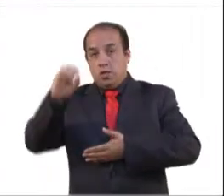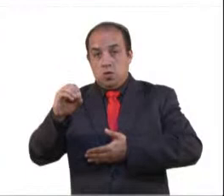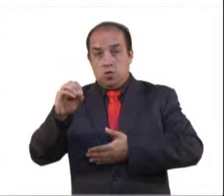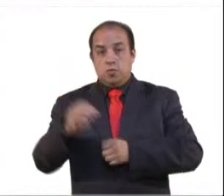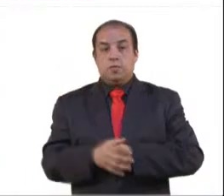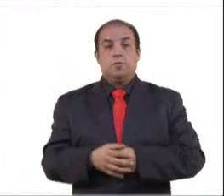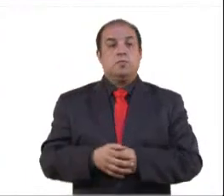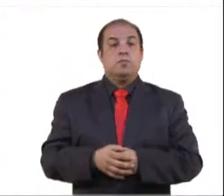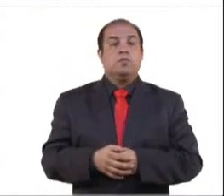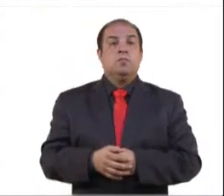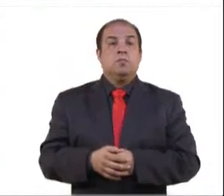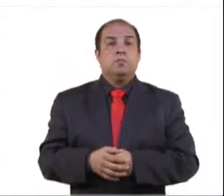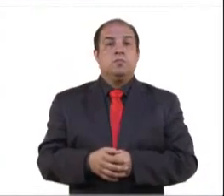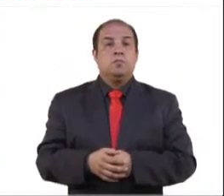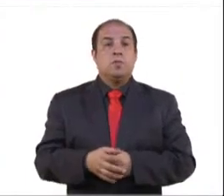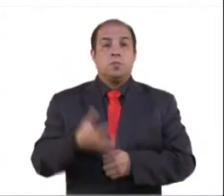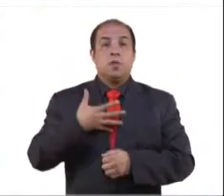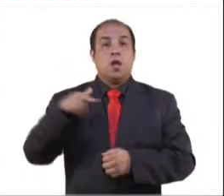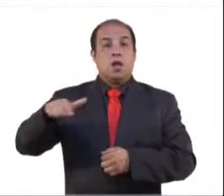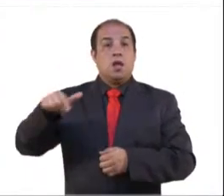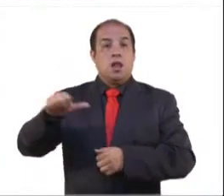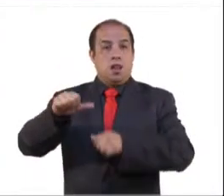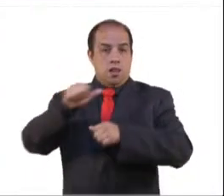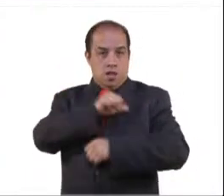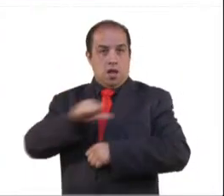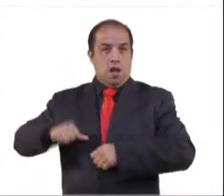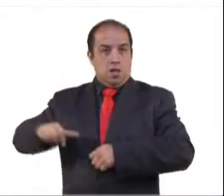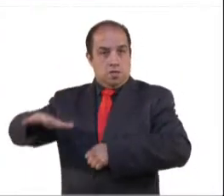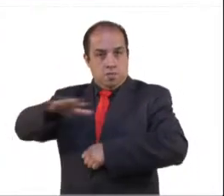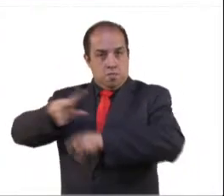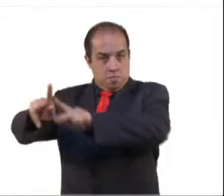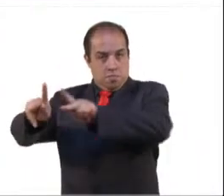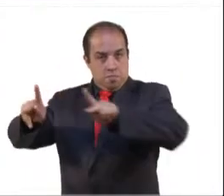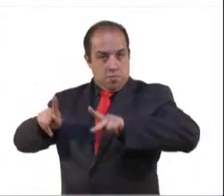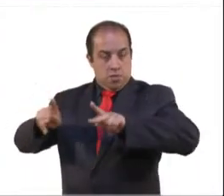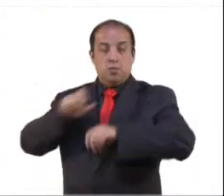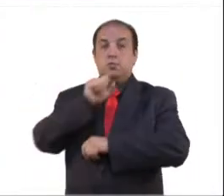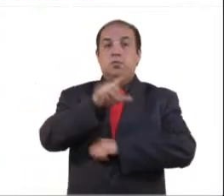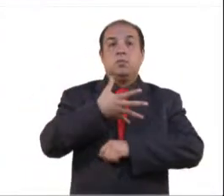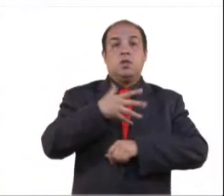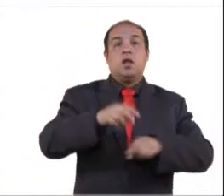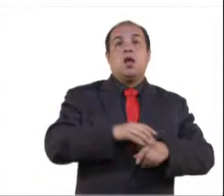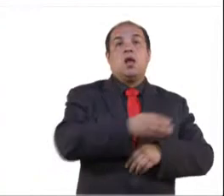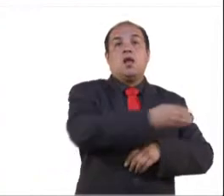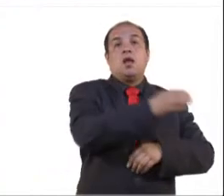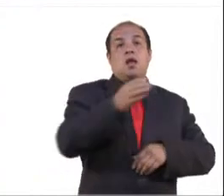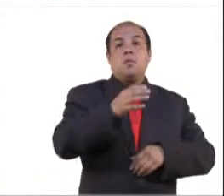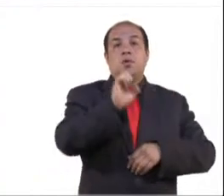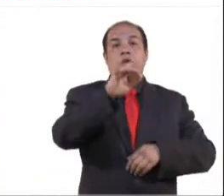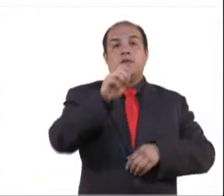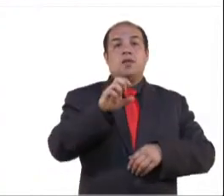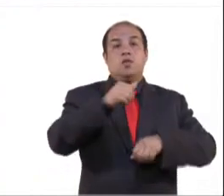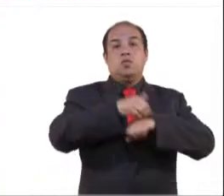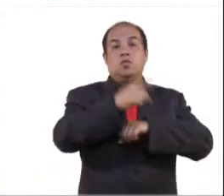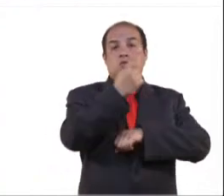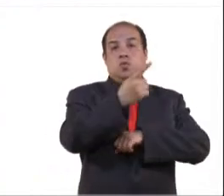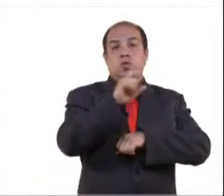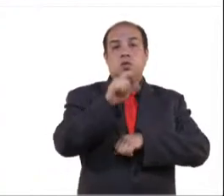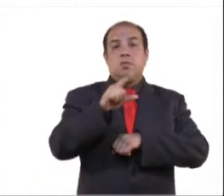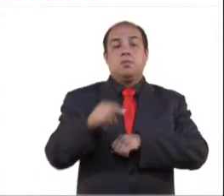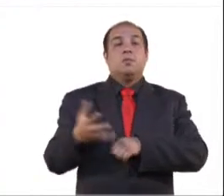sede permanente, que está en la explanada de la Alcaldía. Vamos a tener también el Campo Ejidal número 1 y vamos a estar en la